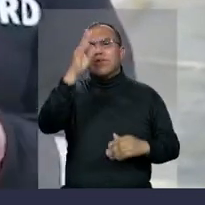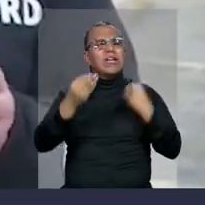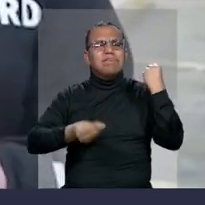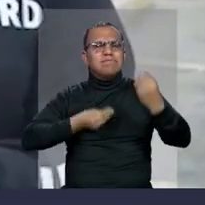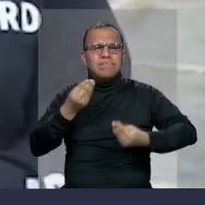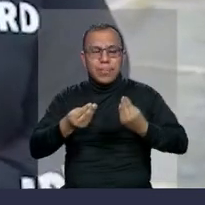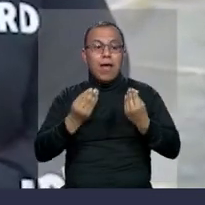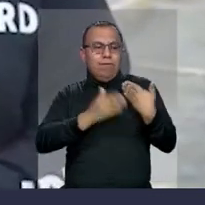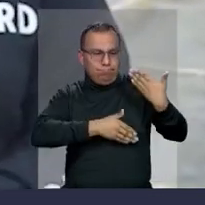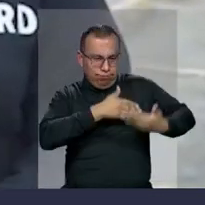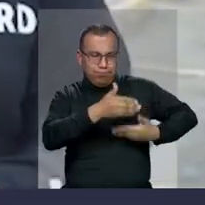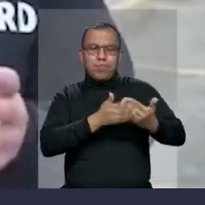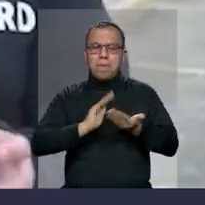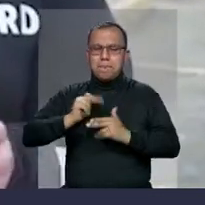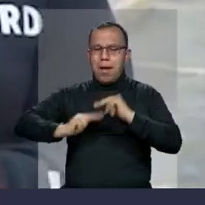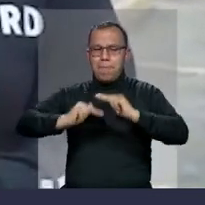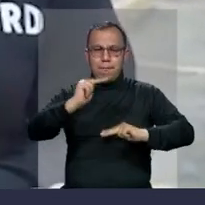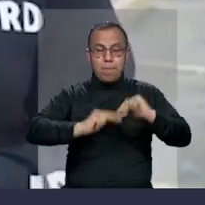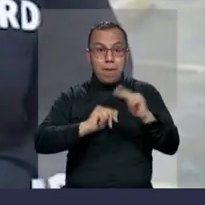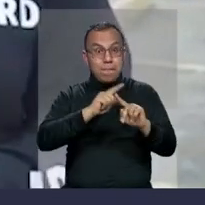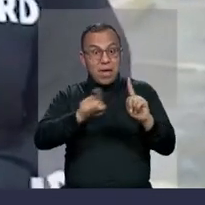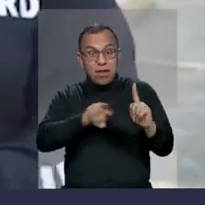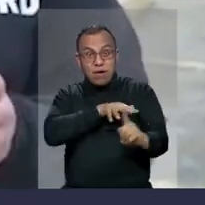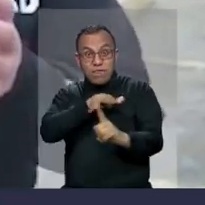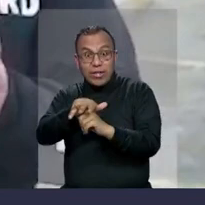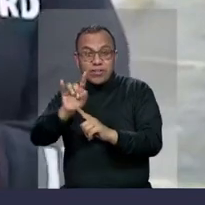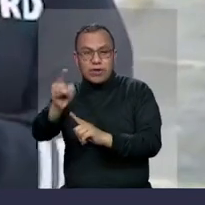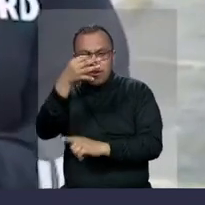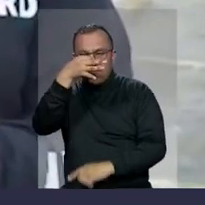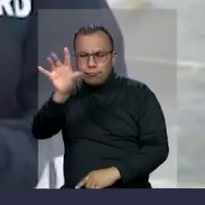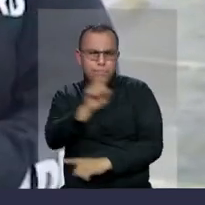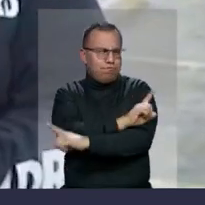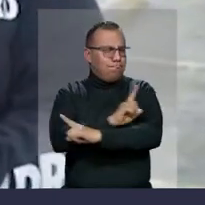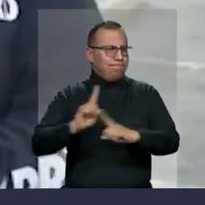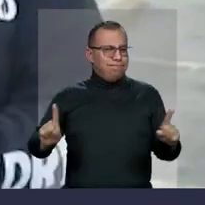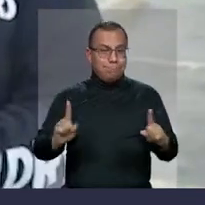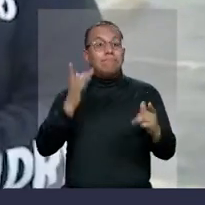haciendo un proceso constructivo que no genere carbono, que genere